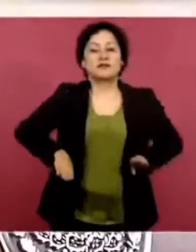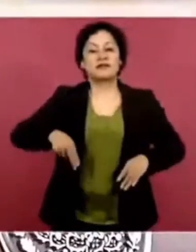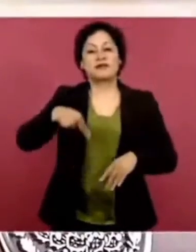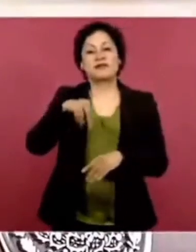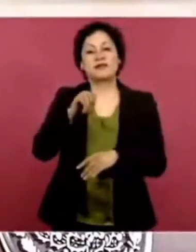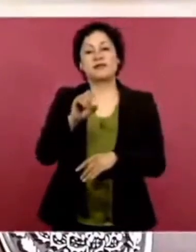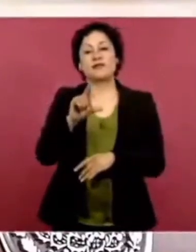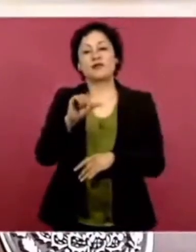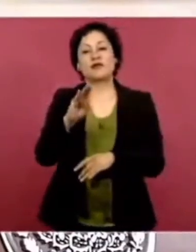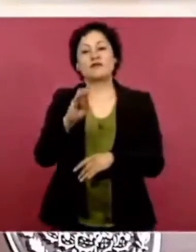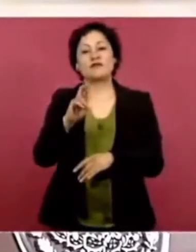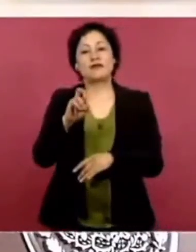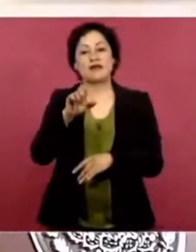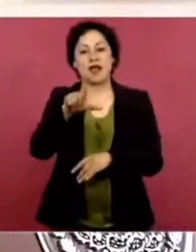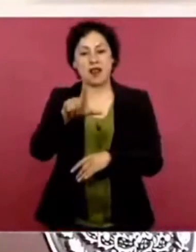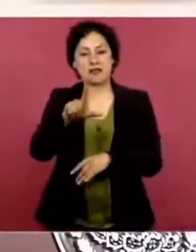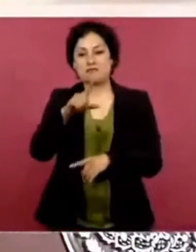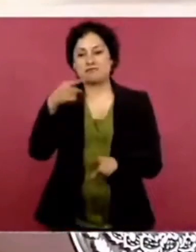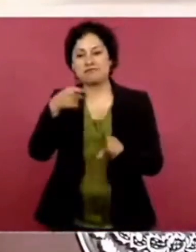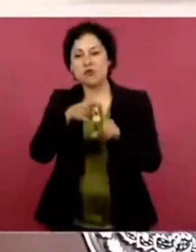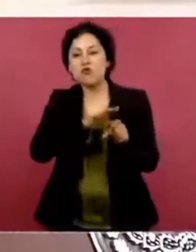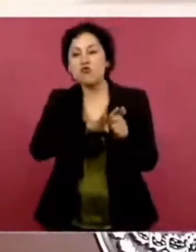la política privatizadora,